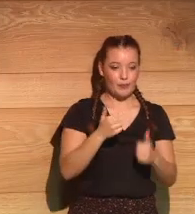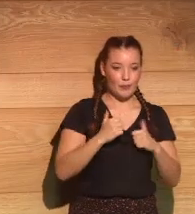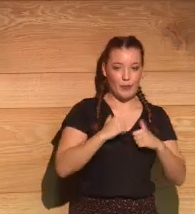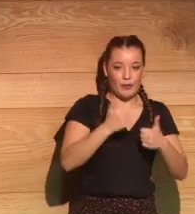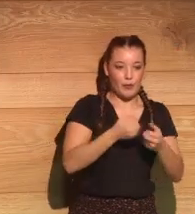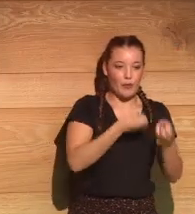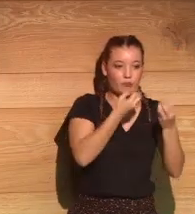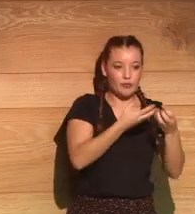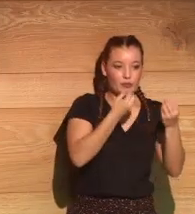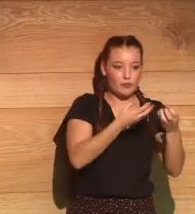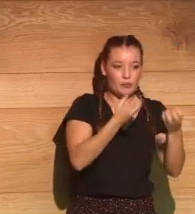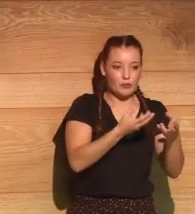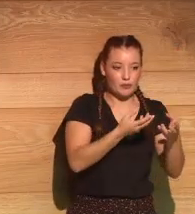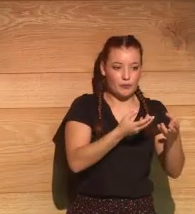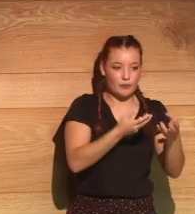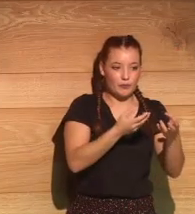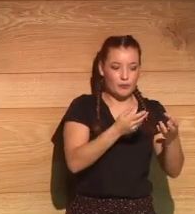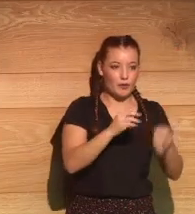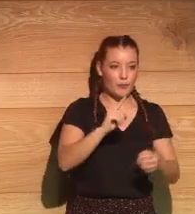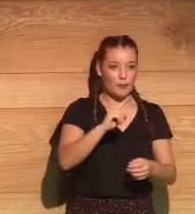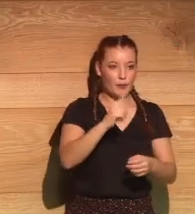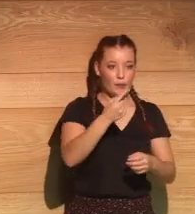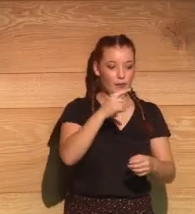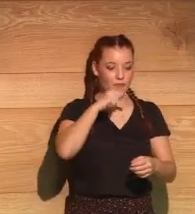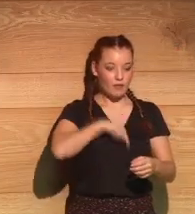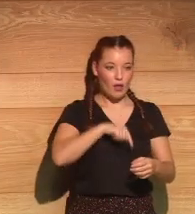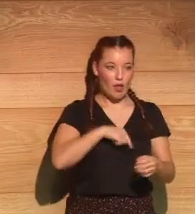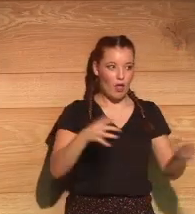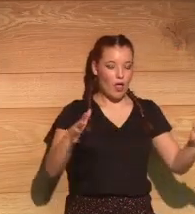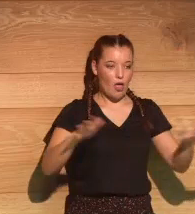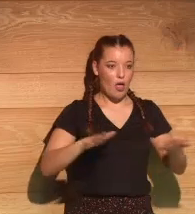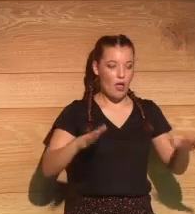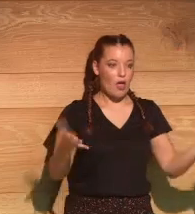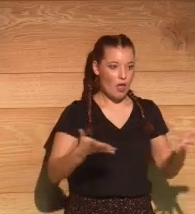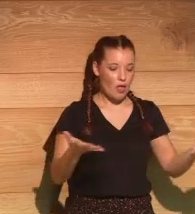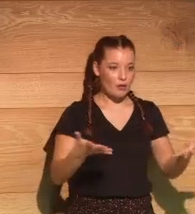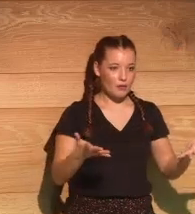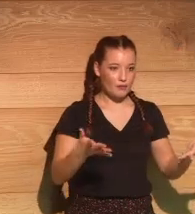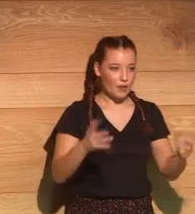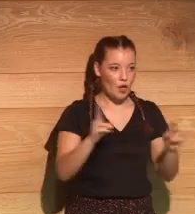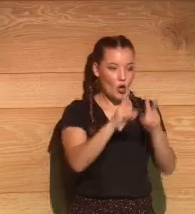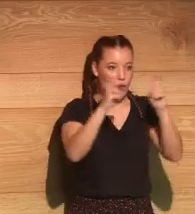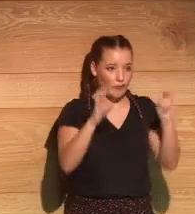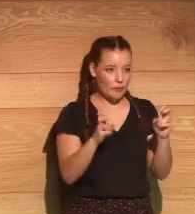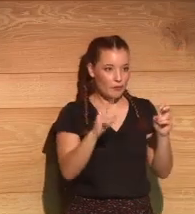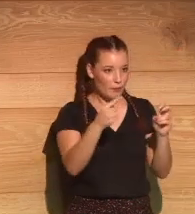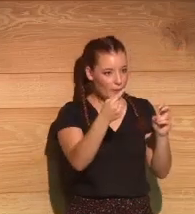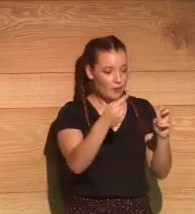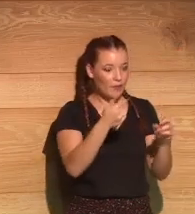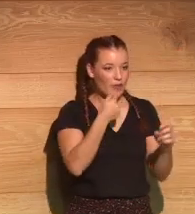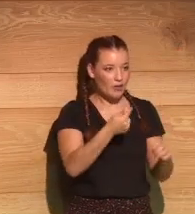se proclamó el primer estado de alarma y el primer confinamiento, habló de esa ayuda